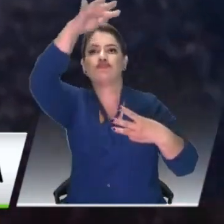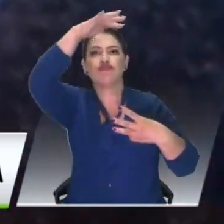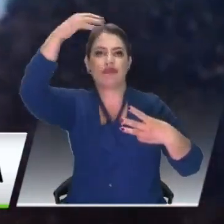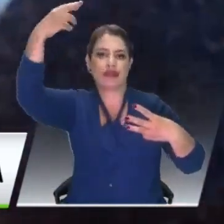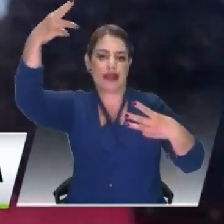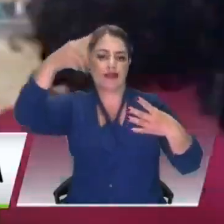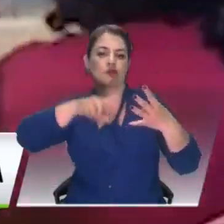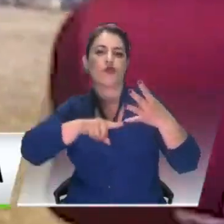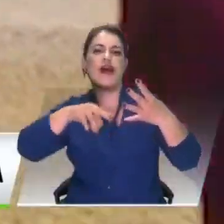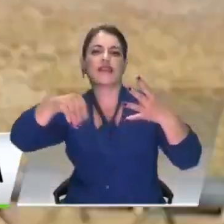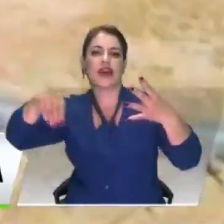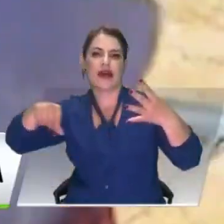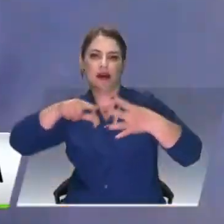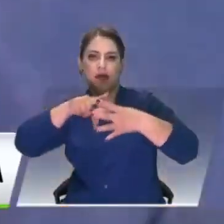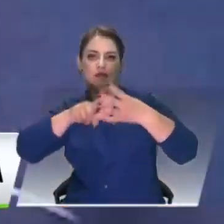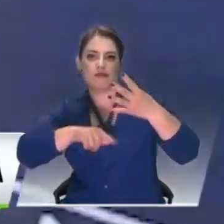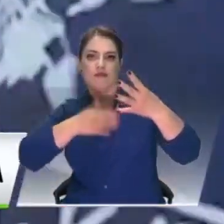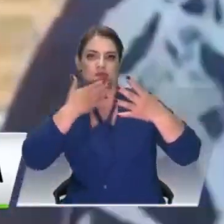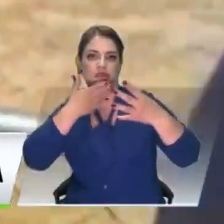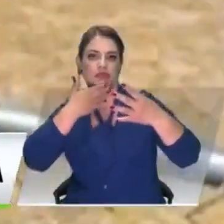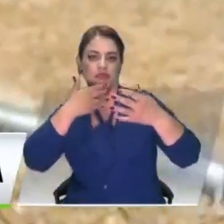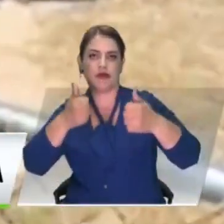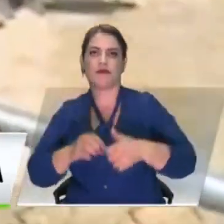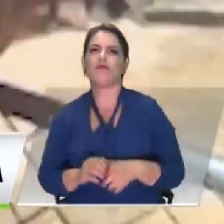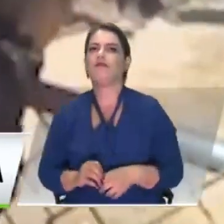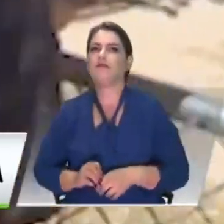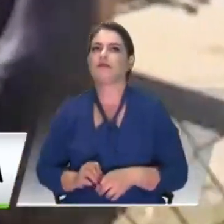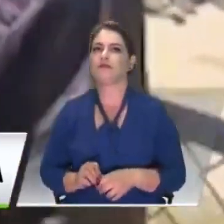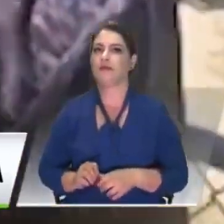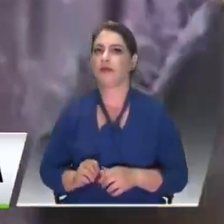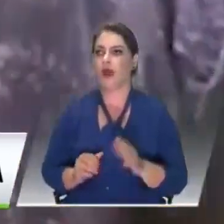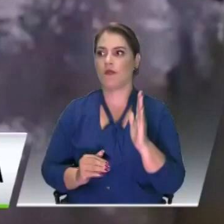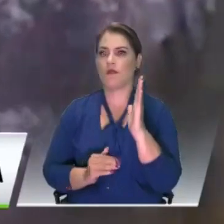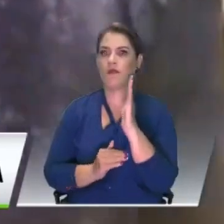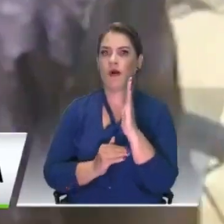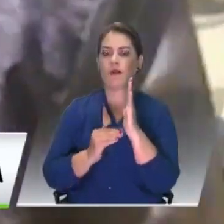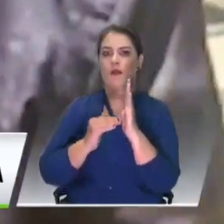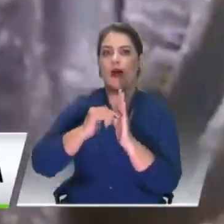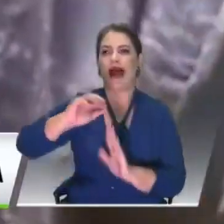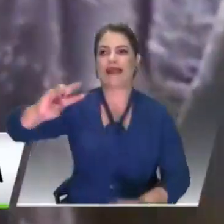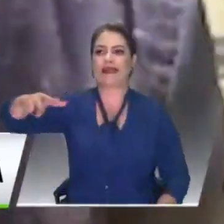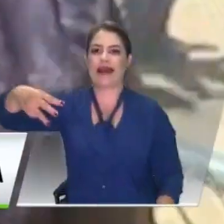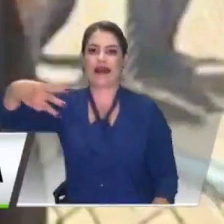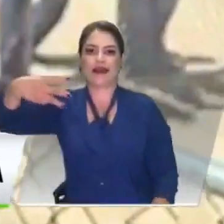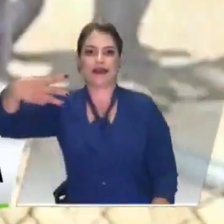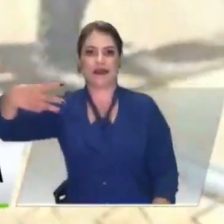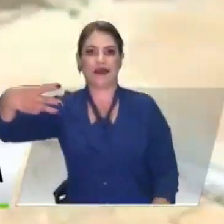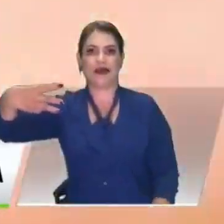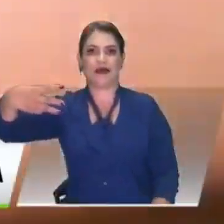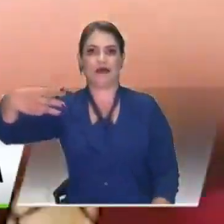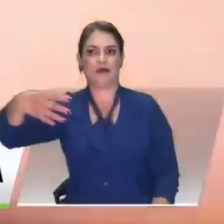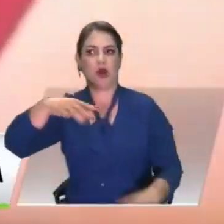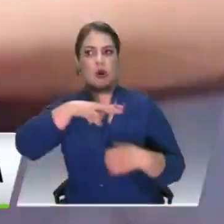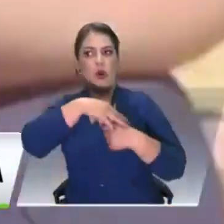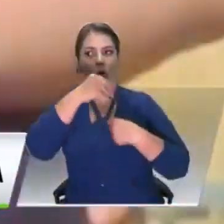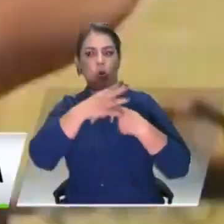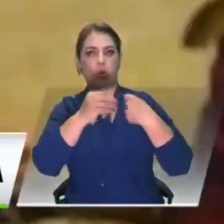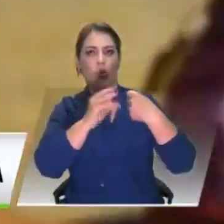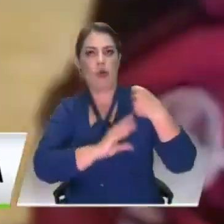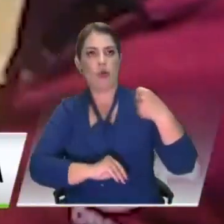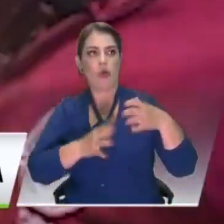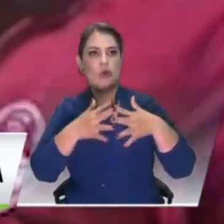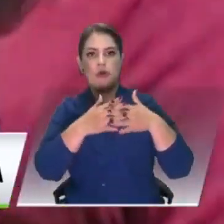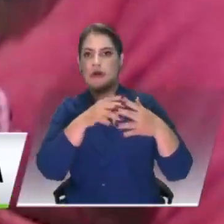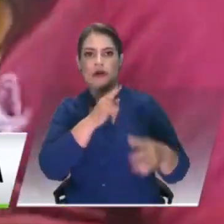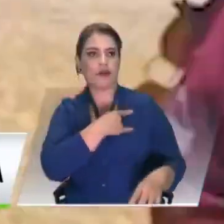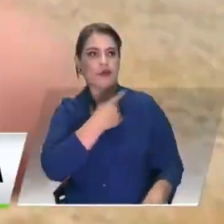éxito, completaron estas misiones, lo que le permitió alcanzar el tercer mejor puesto para una universidad no estadounidense en